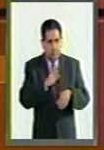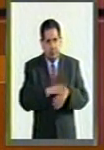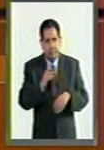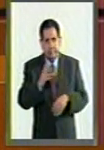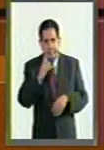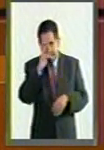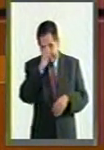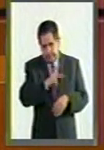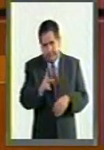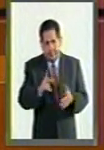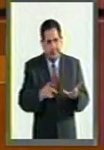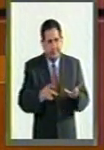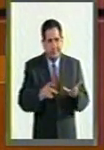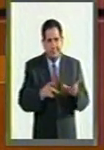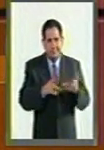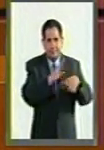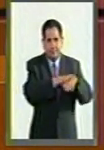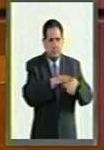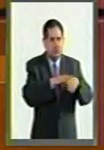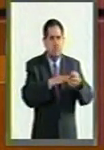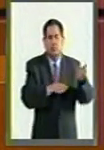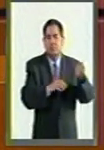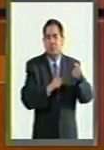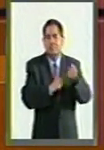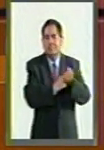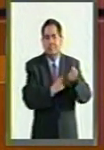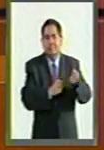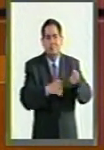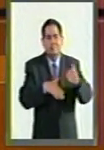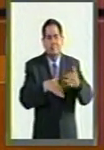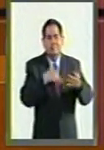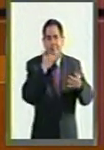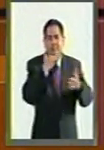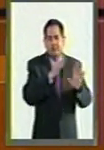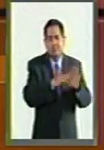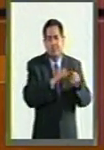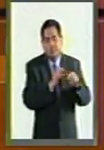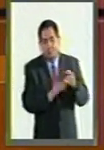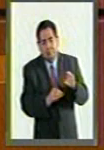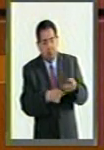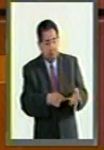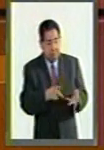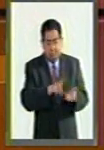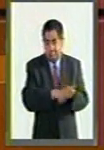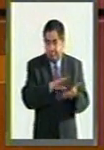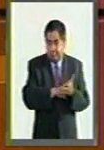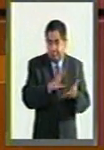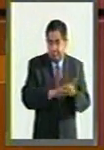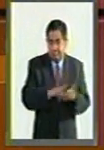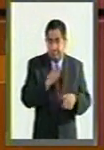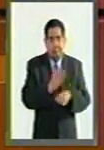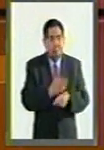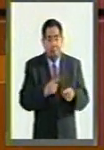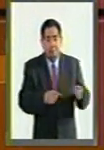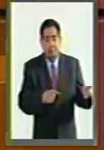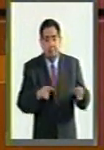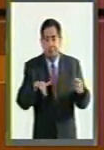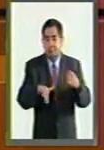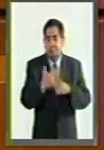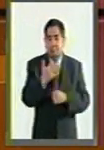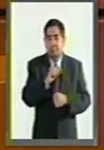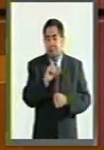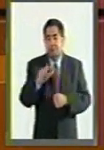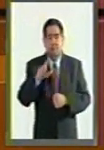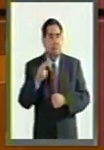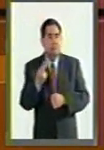baja de los eslabones de la cadena delictiva, se están enfrentando a penas que van entre 15